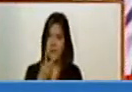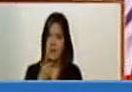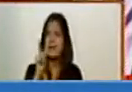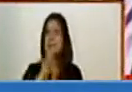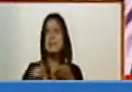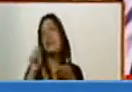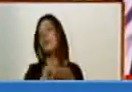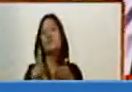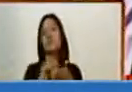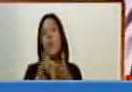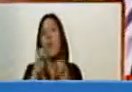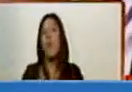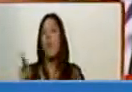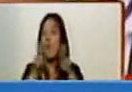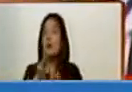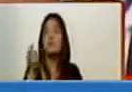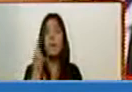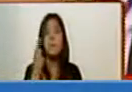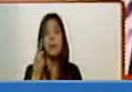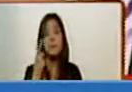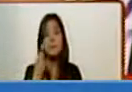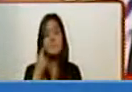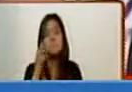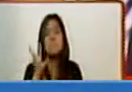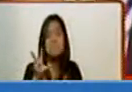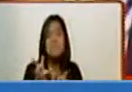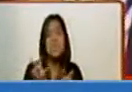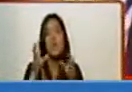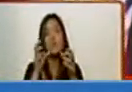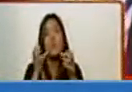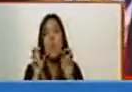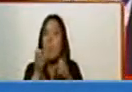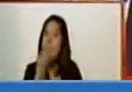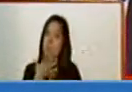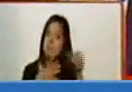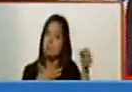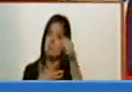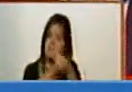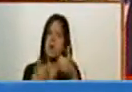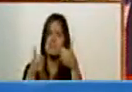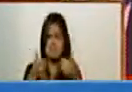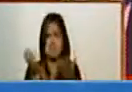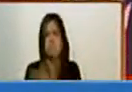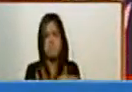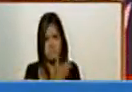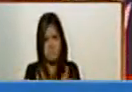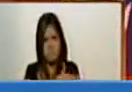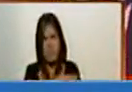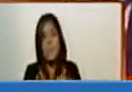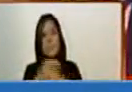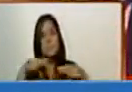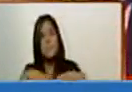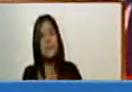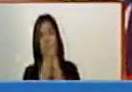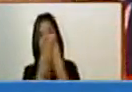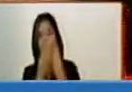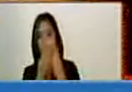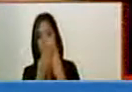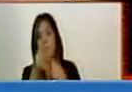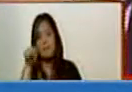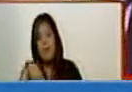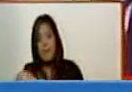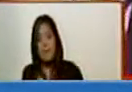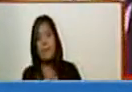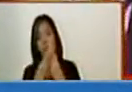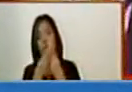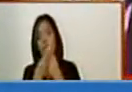de Naciones Unidas está pendiente de nombrar el buen oficiante. Yo celebro que Mercosur, y desde Mercosur se